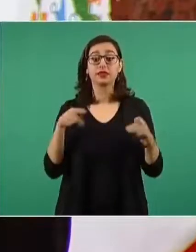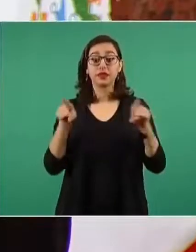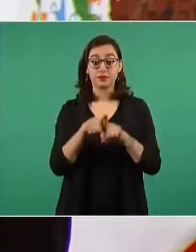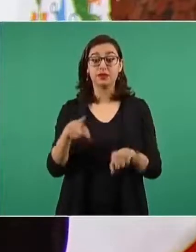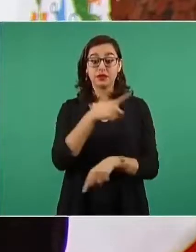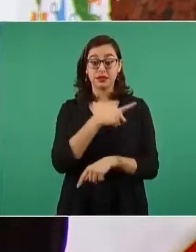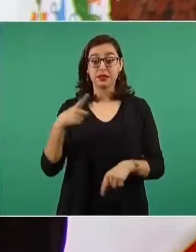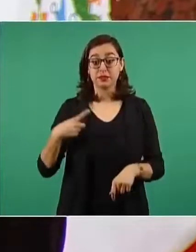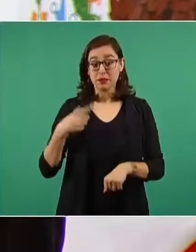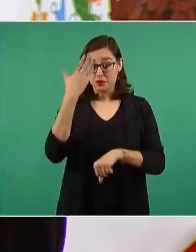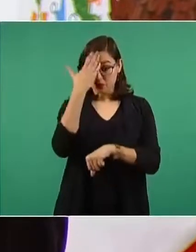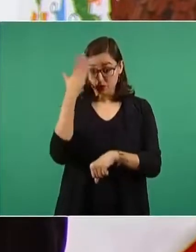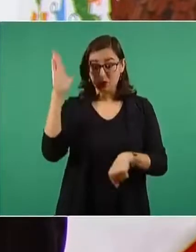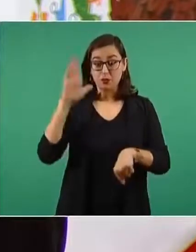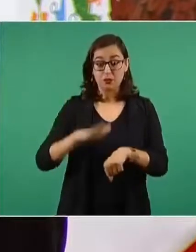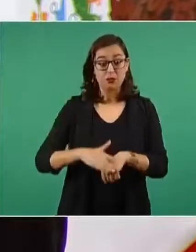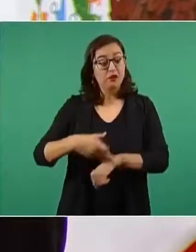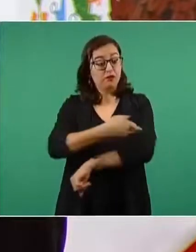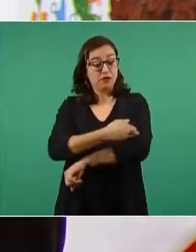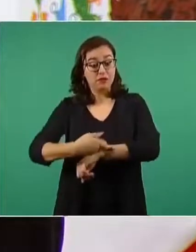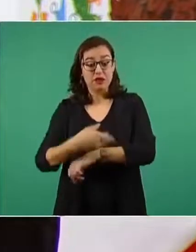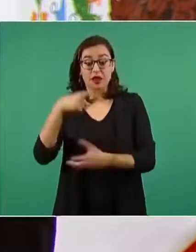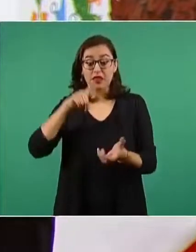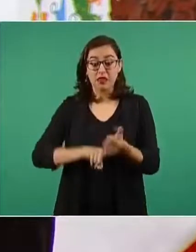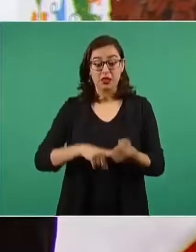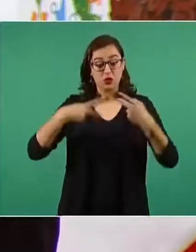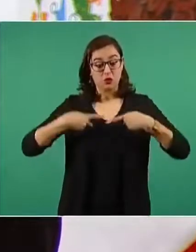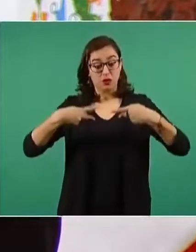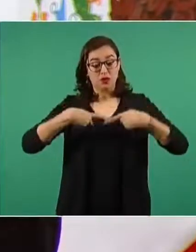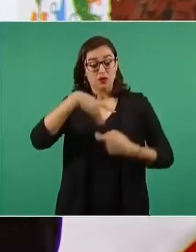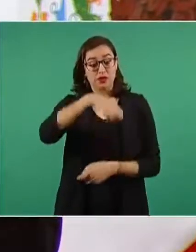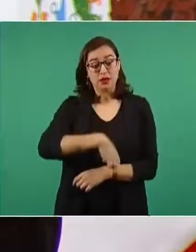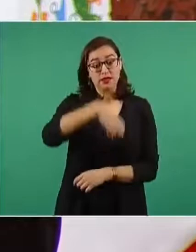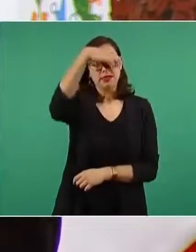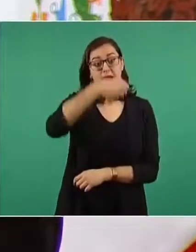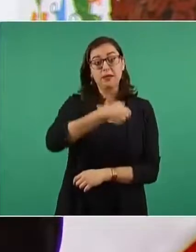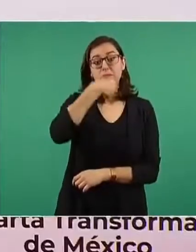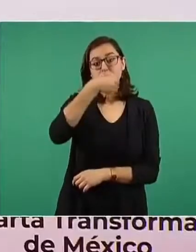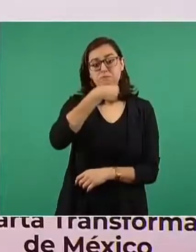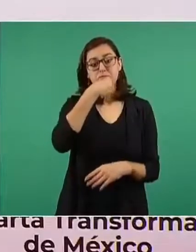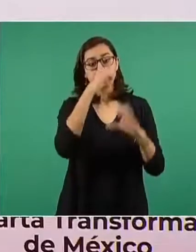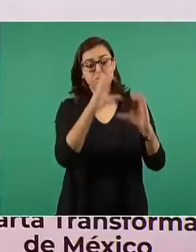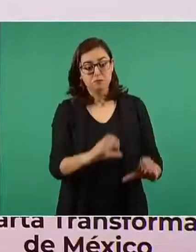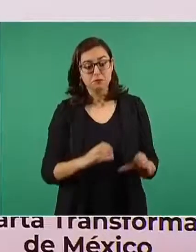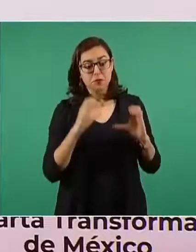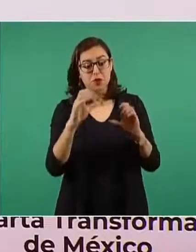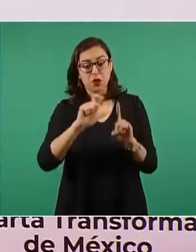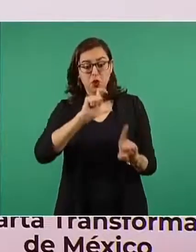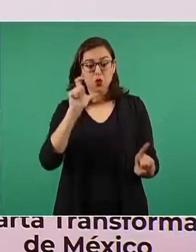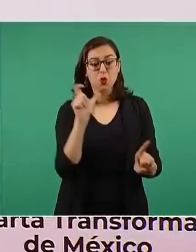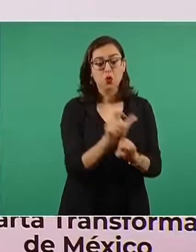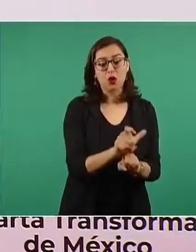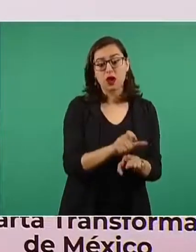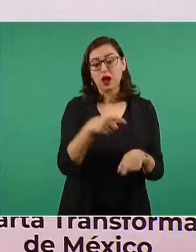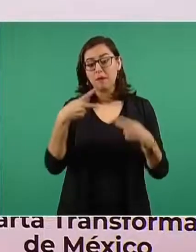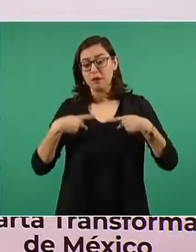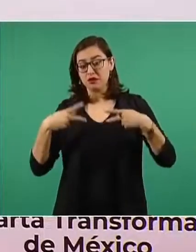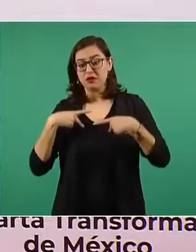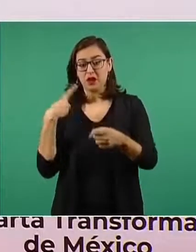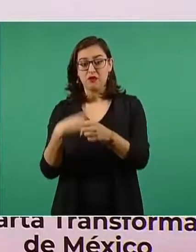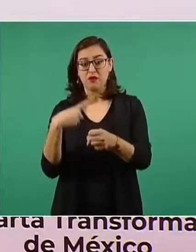pudiendo resistirlo más o menos, pero nunca mucho. Y